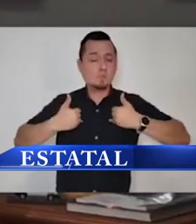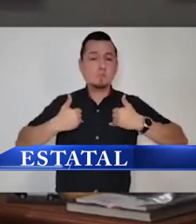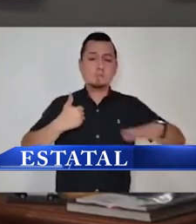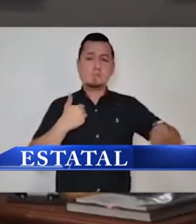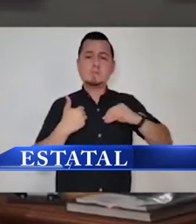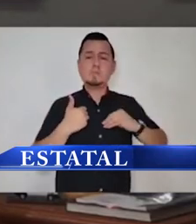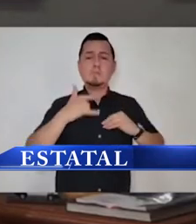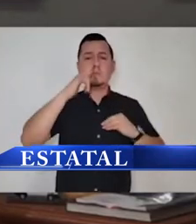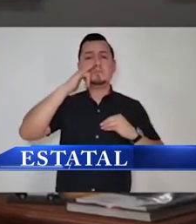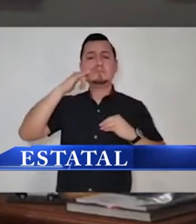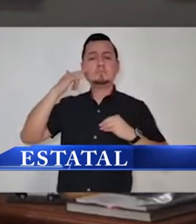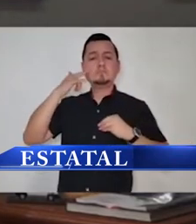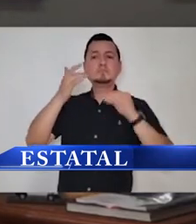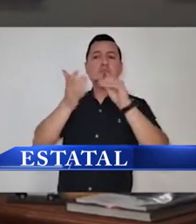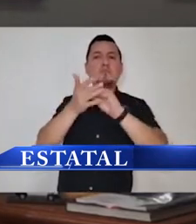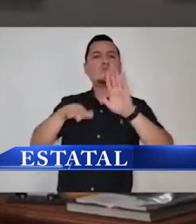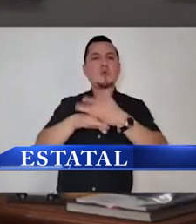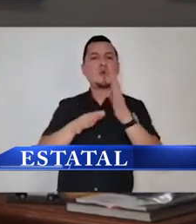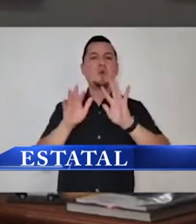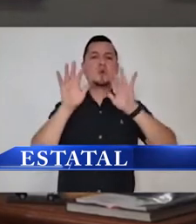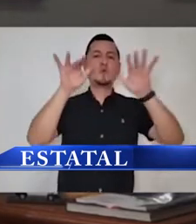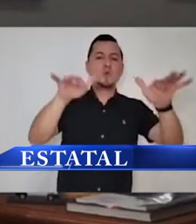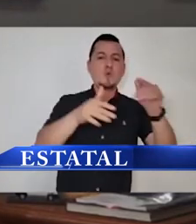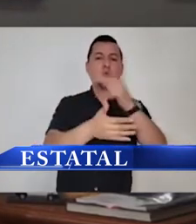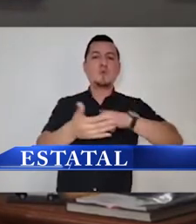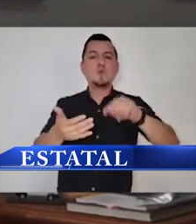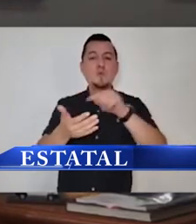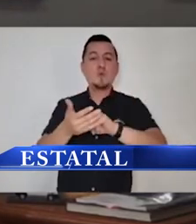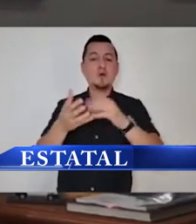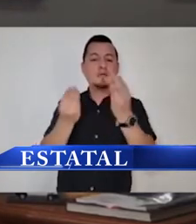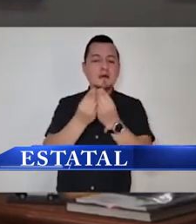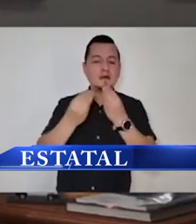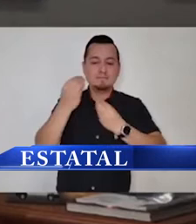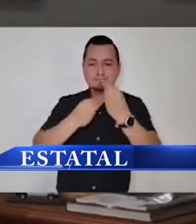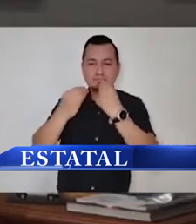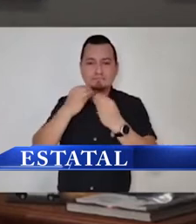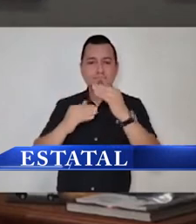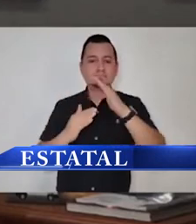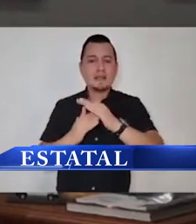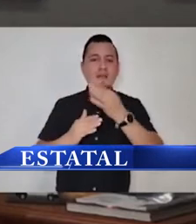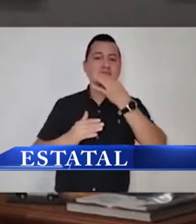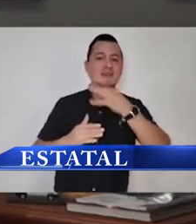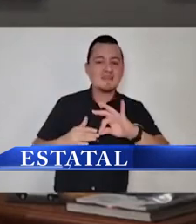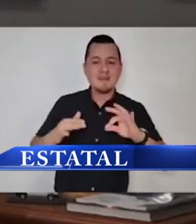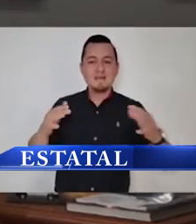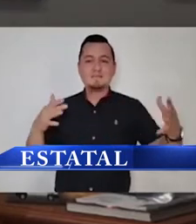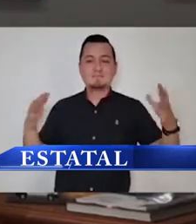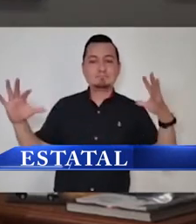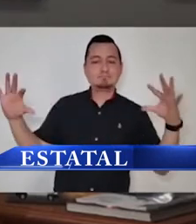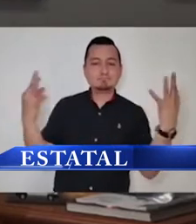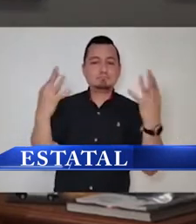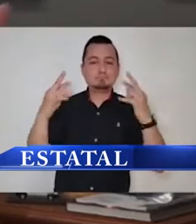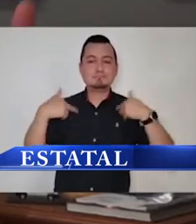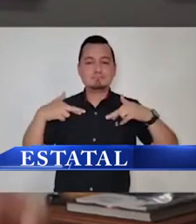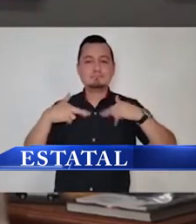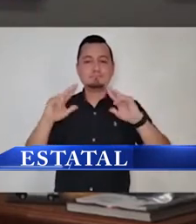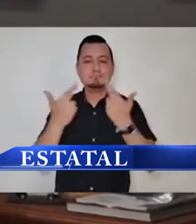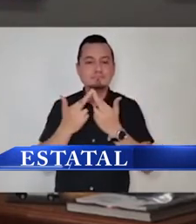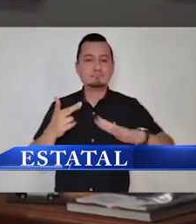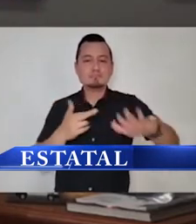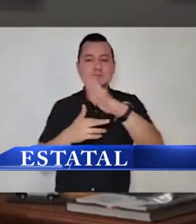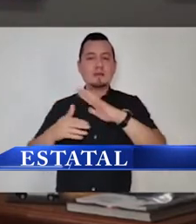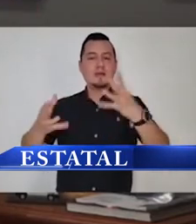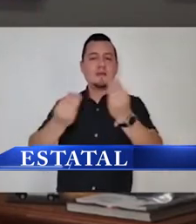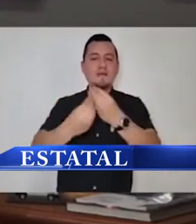supuesto, en celebraciones y reuniones alrededor de las mesas, llámense fiestas, convivios o simples